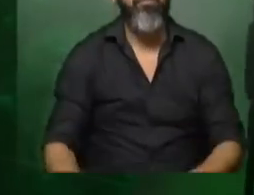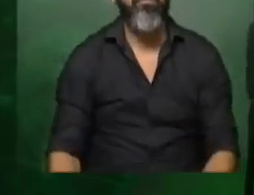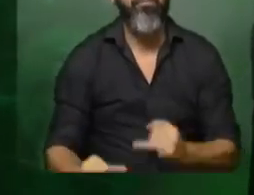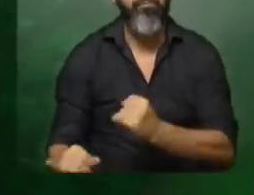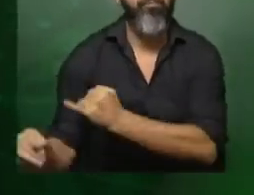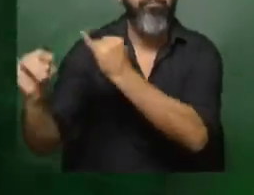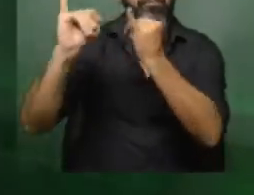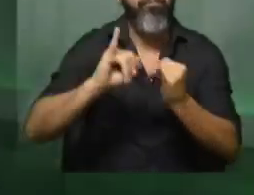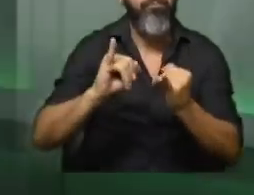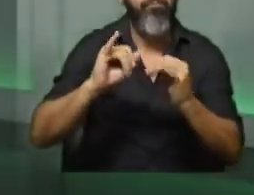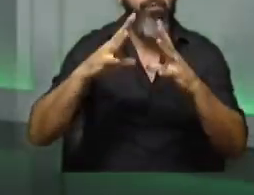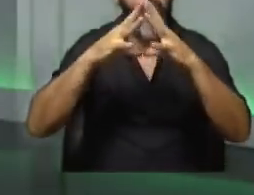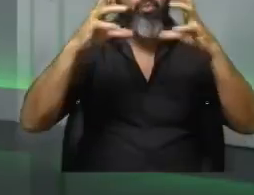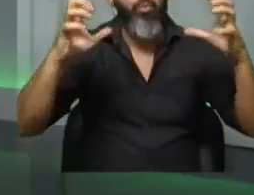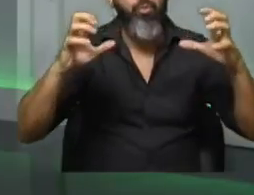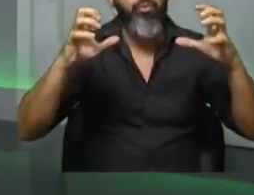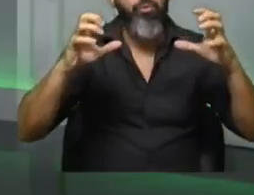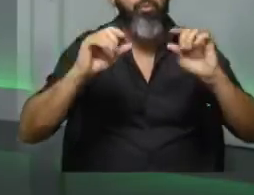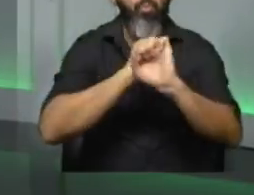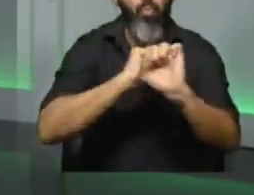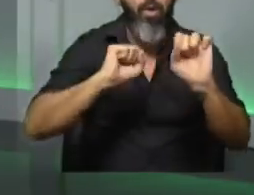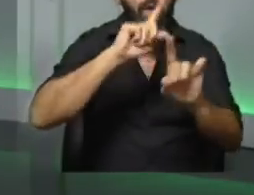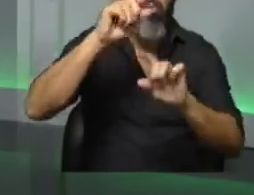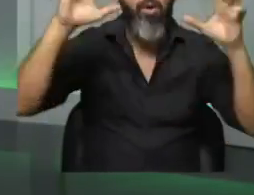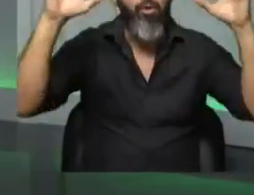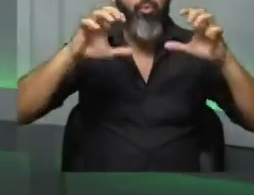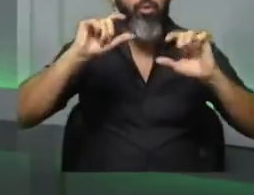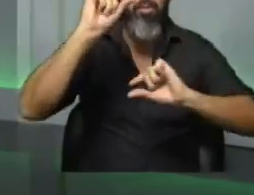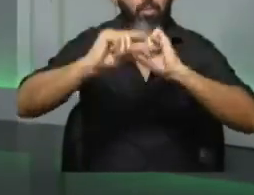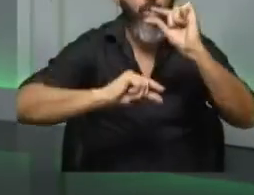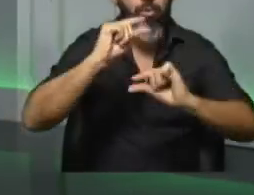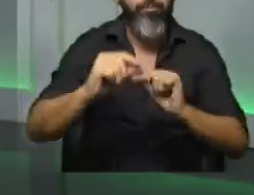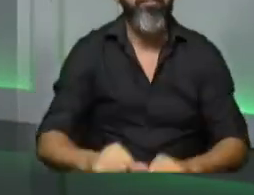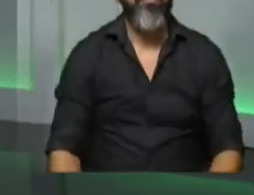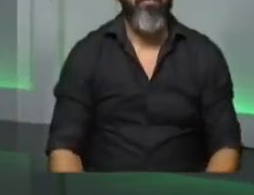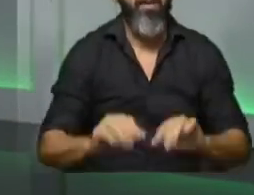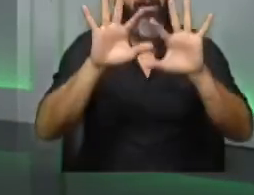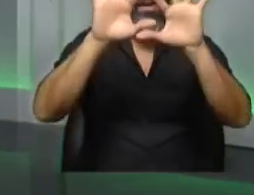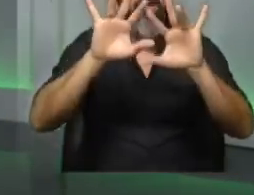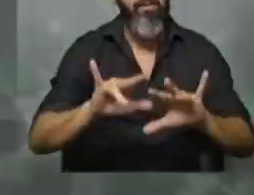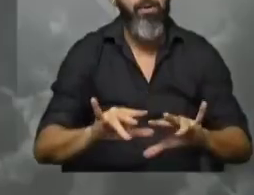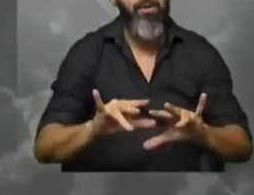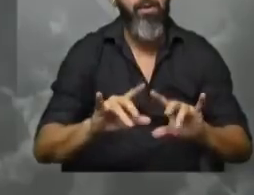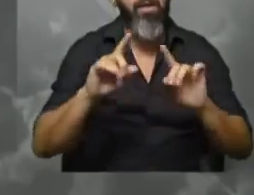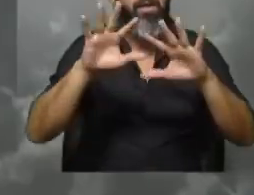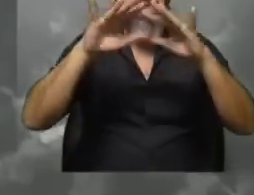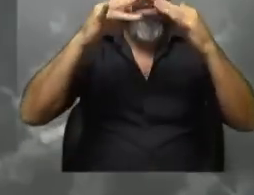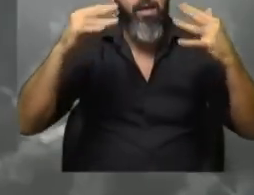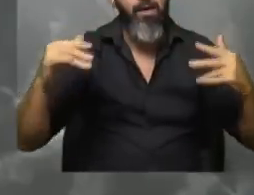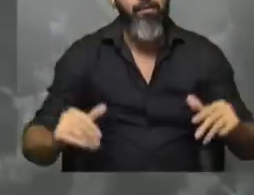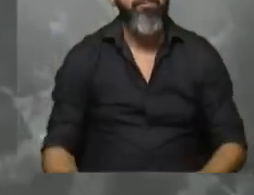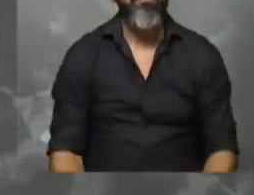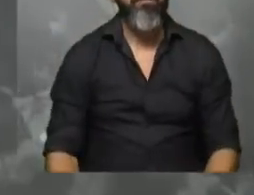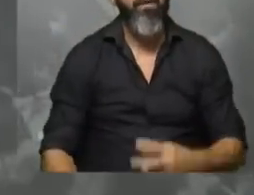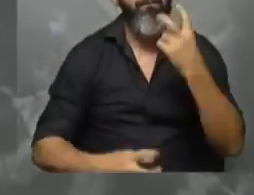una jornada que va a seguir con el cielo nuboso cubierto comprobables precipitaciones escasas y aisladas neblinas y bancos de niebla